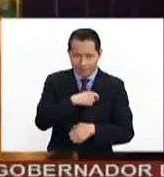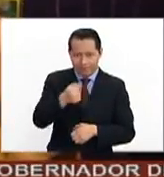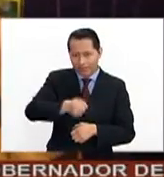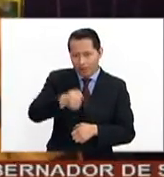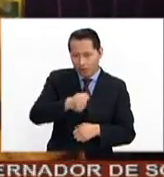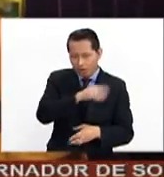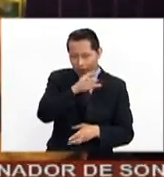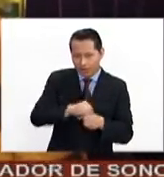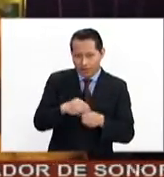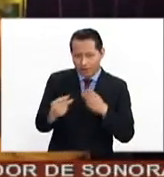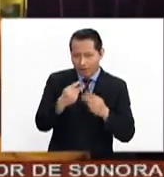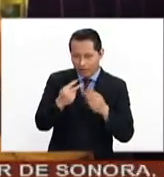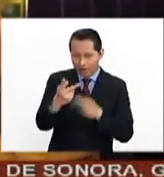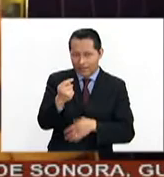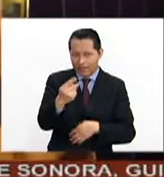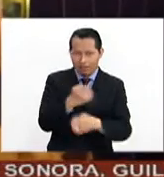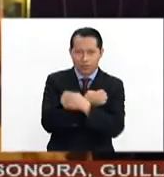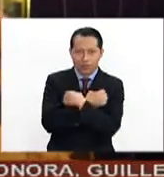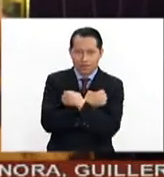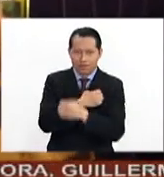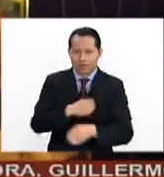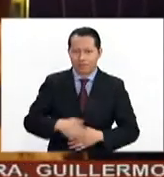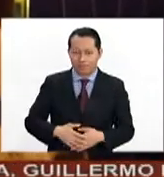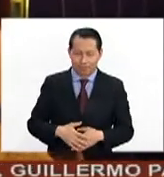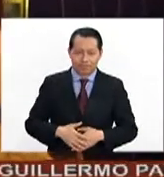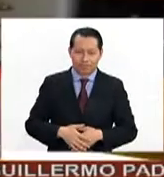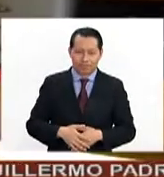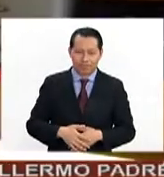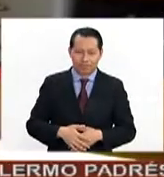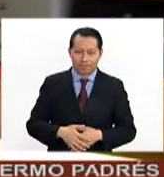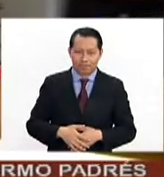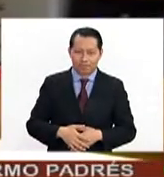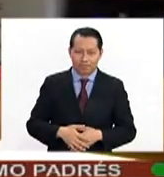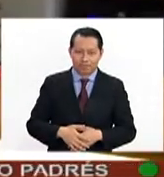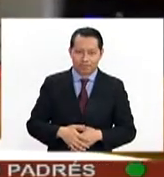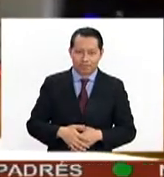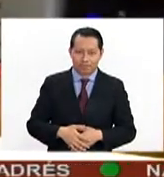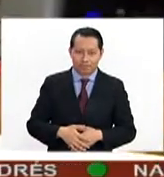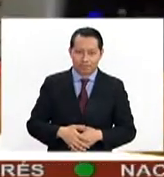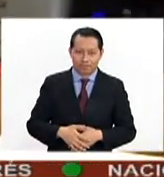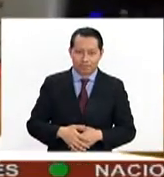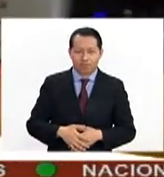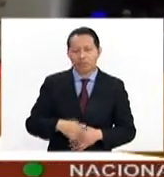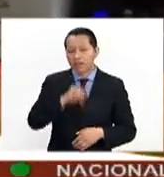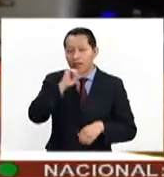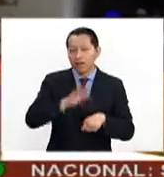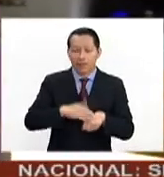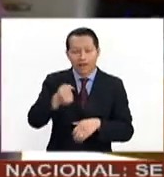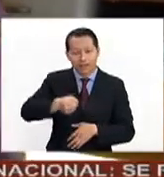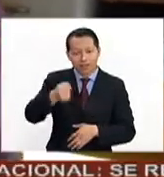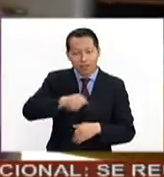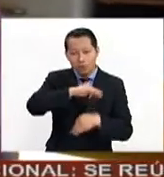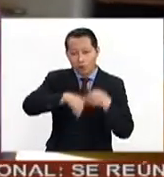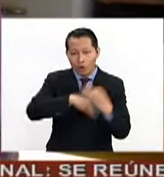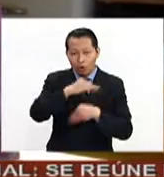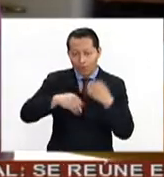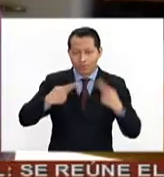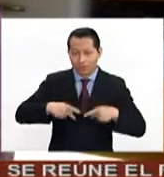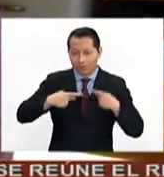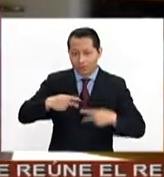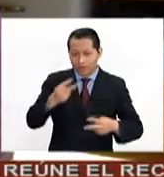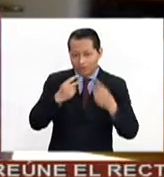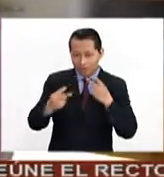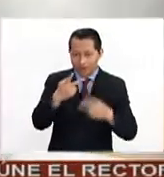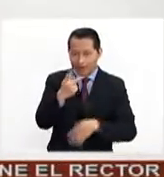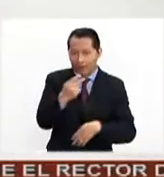para todos los espectadores de la televisión educativa. Y bueno, pues nada más, un saludo a todos los televidentes